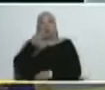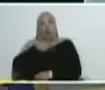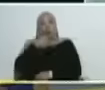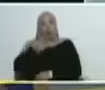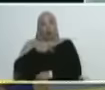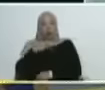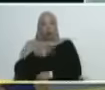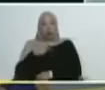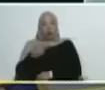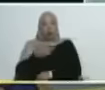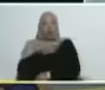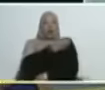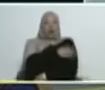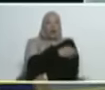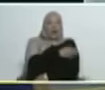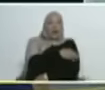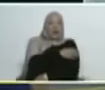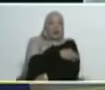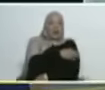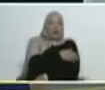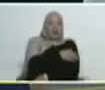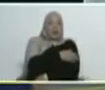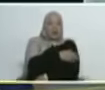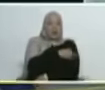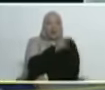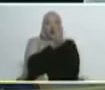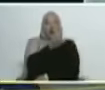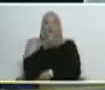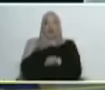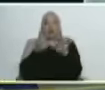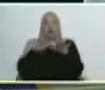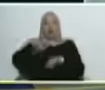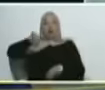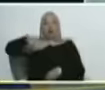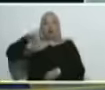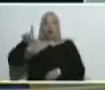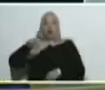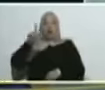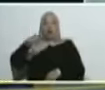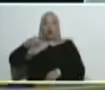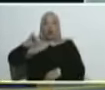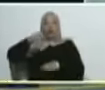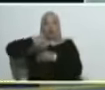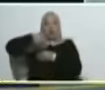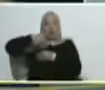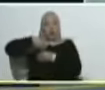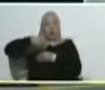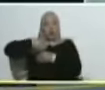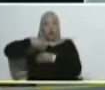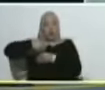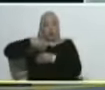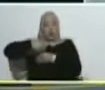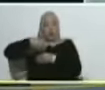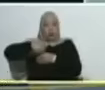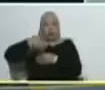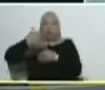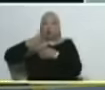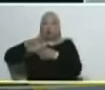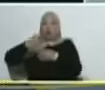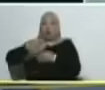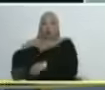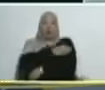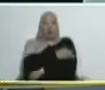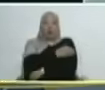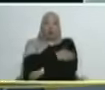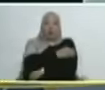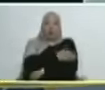Derecha maltrecha, el 28 de julio habrá elecciones, con ustedes o sin ustedes, derecha